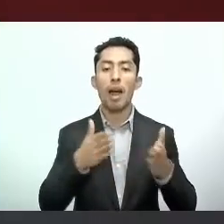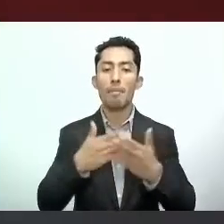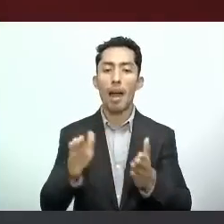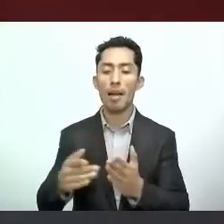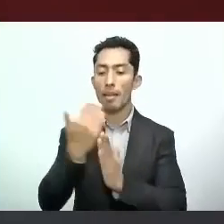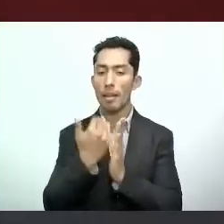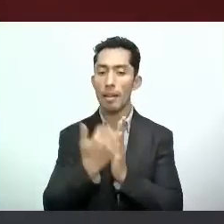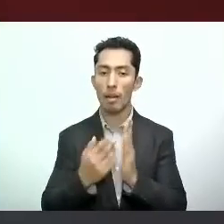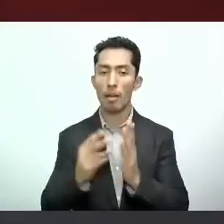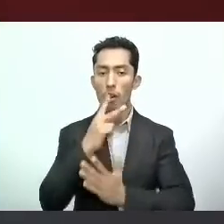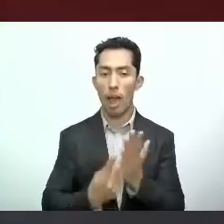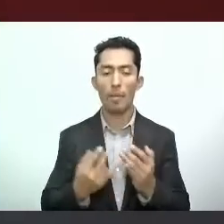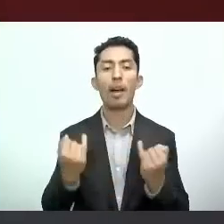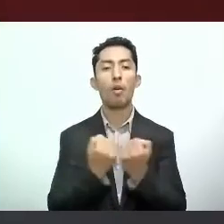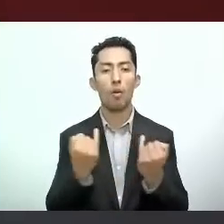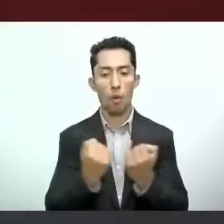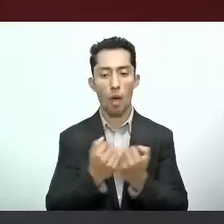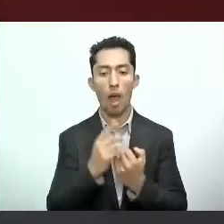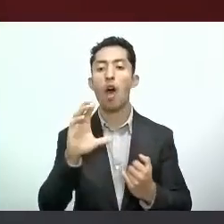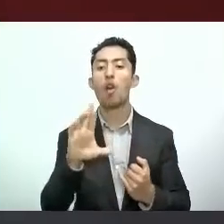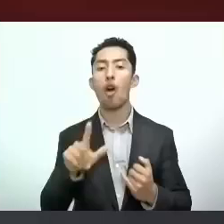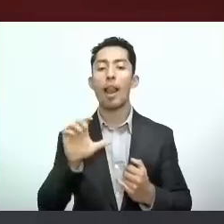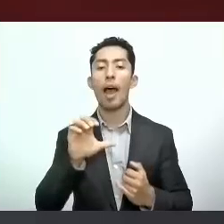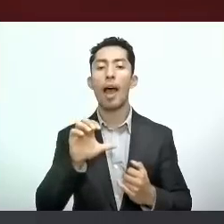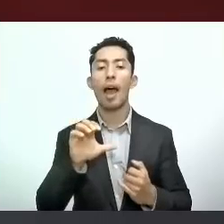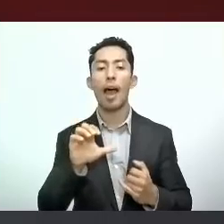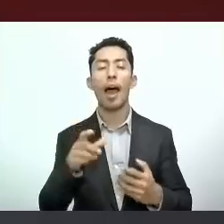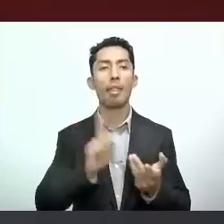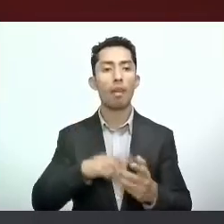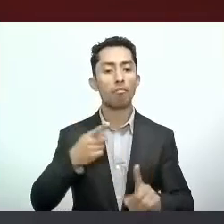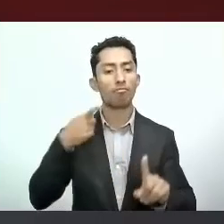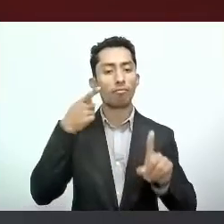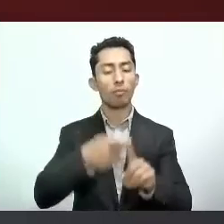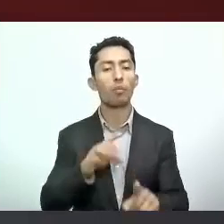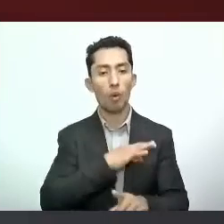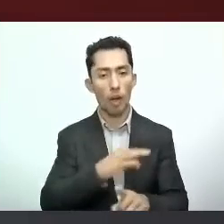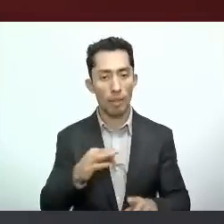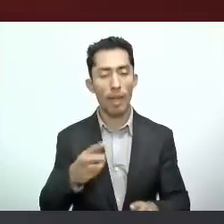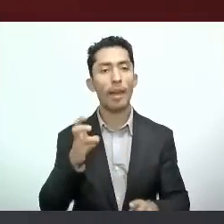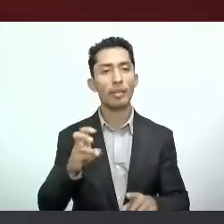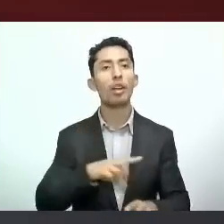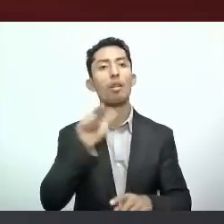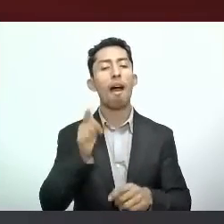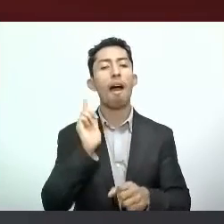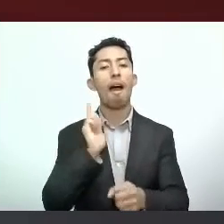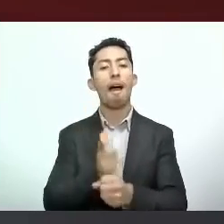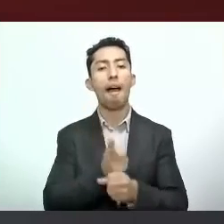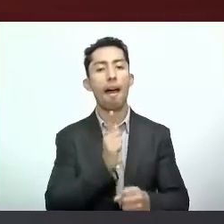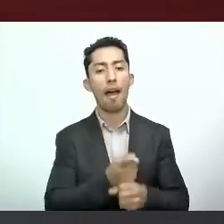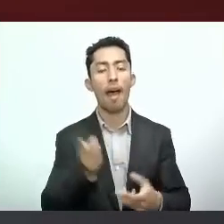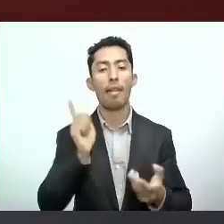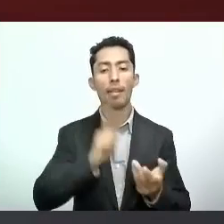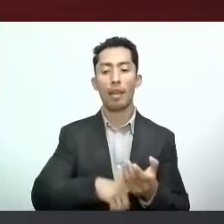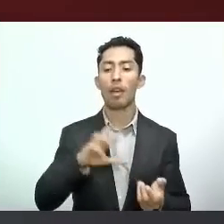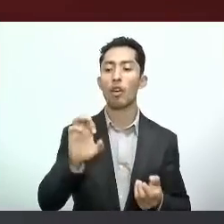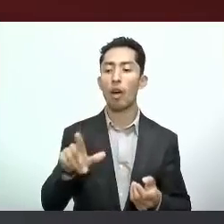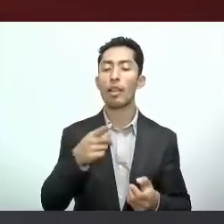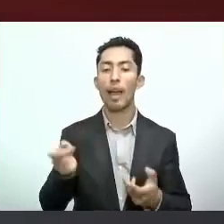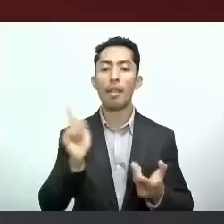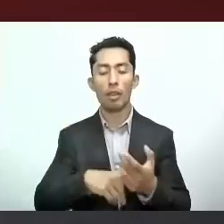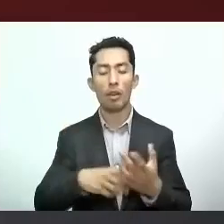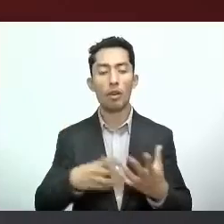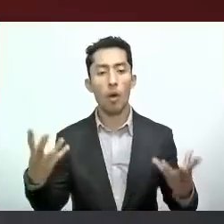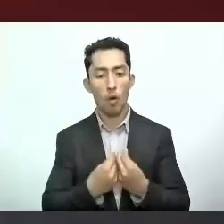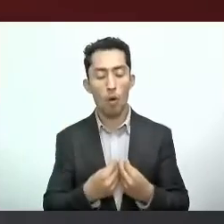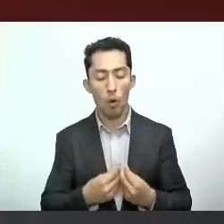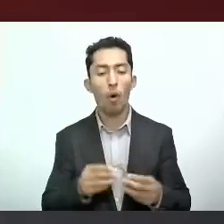que ellas tengan un rol activo, un rol horizontal y ahí en donde se identifique un rol también de co-creación de cómo se puede